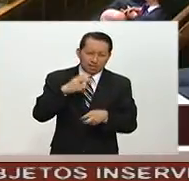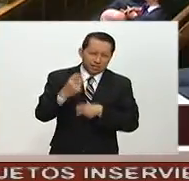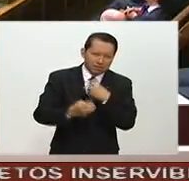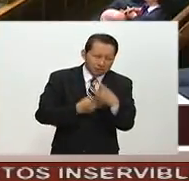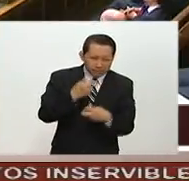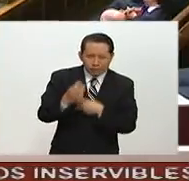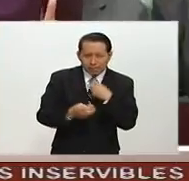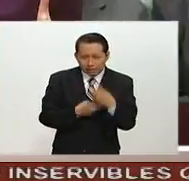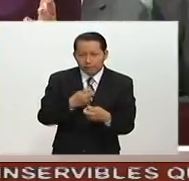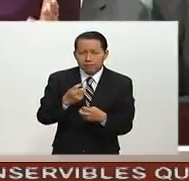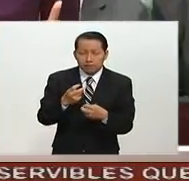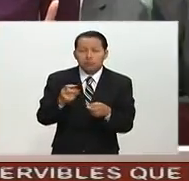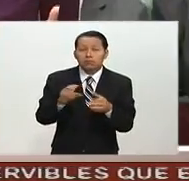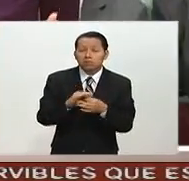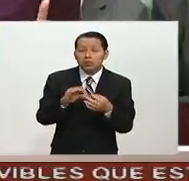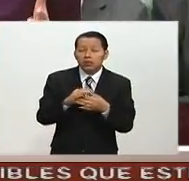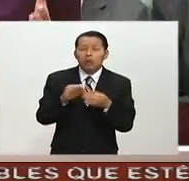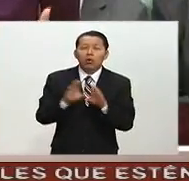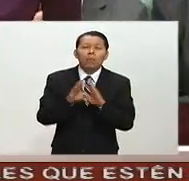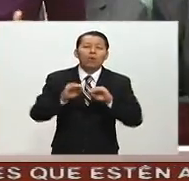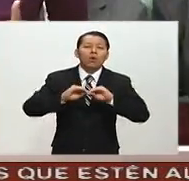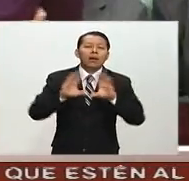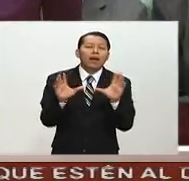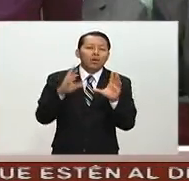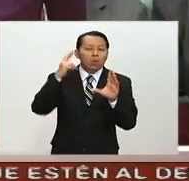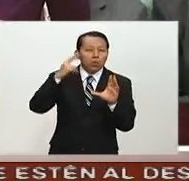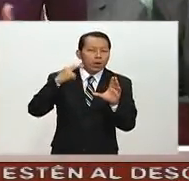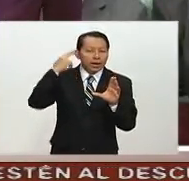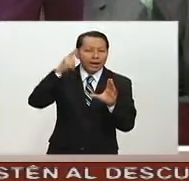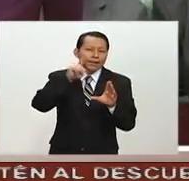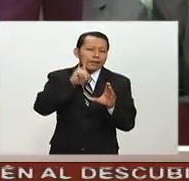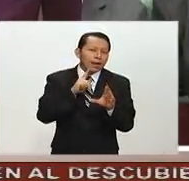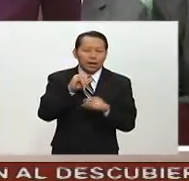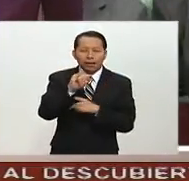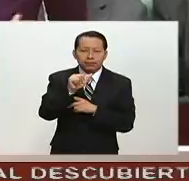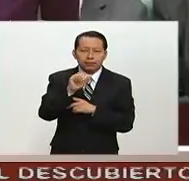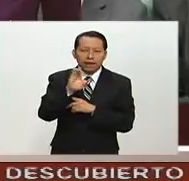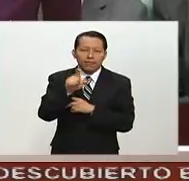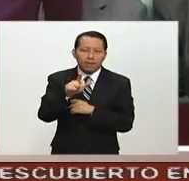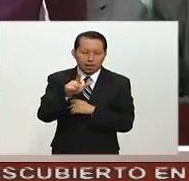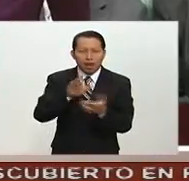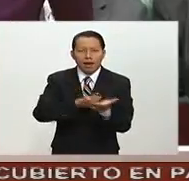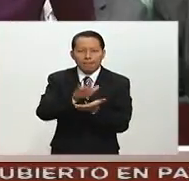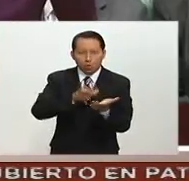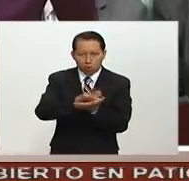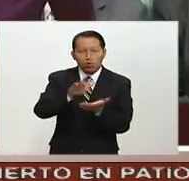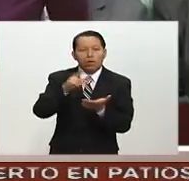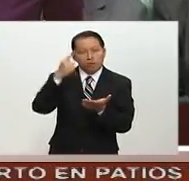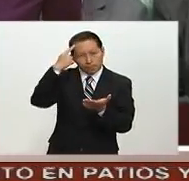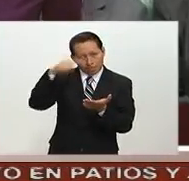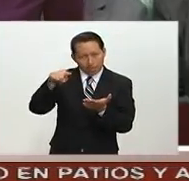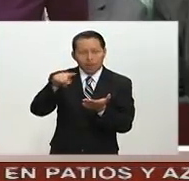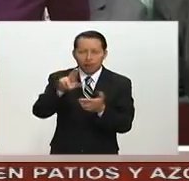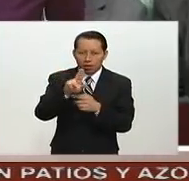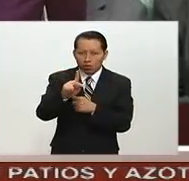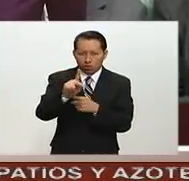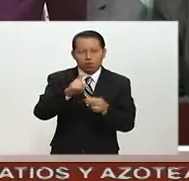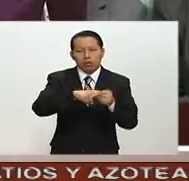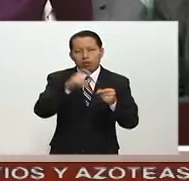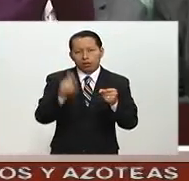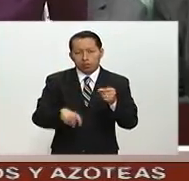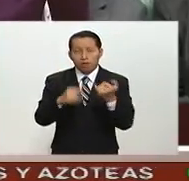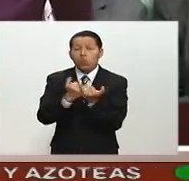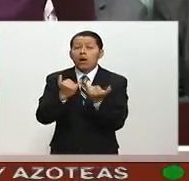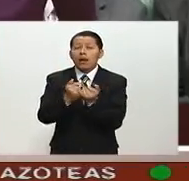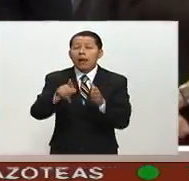tibias, pero que señalan que claramente la reina Isabel apoyó la salida del Reino Unido, y pues ya en muchos